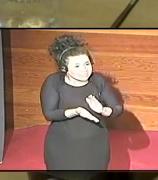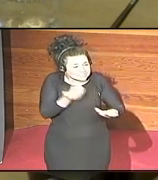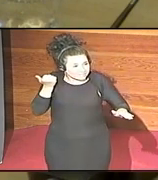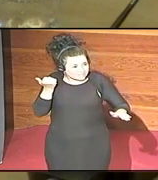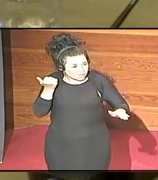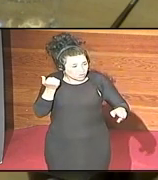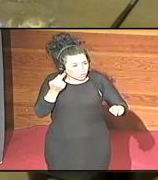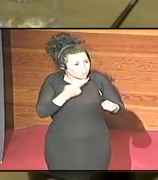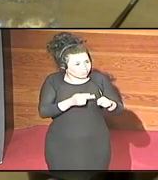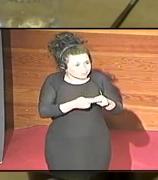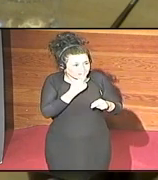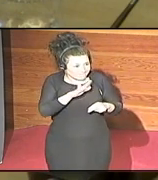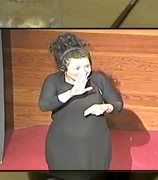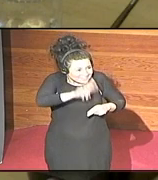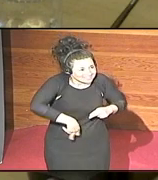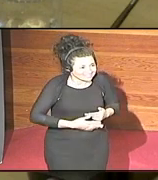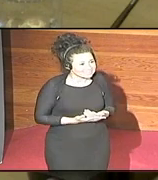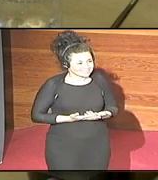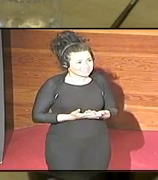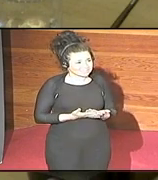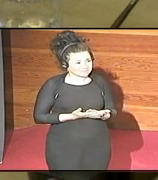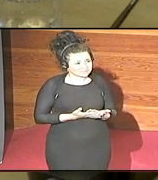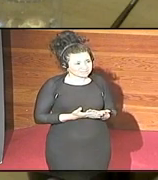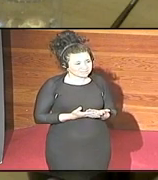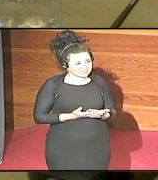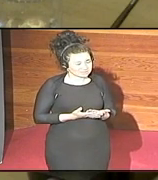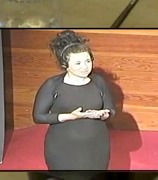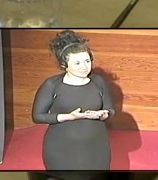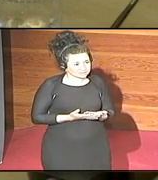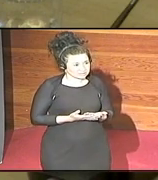política fascista. Es